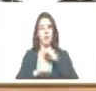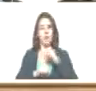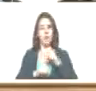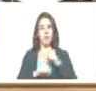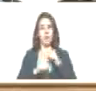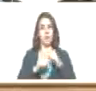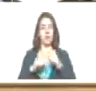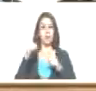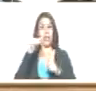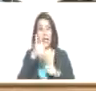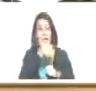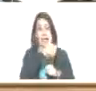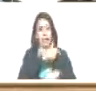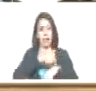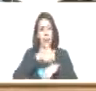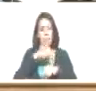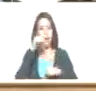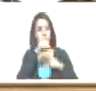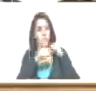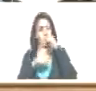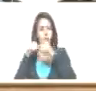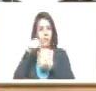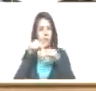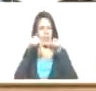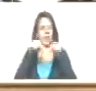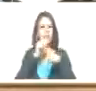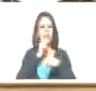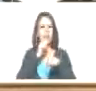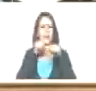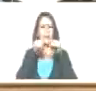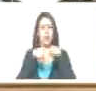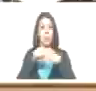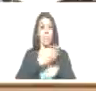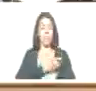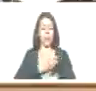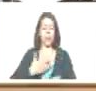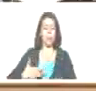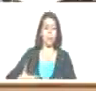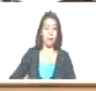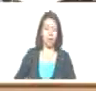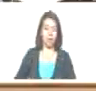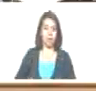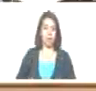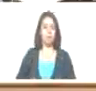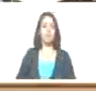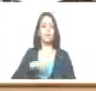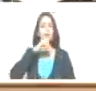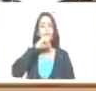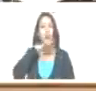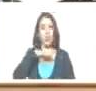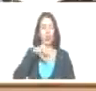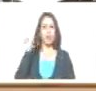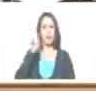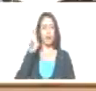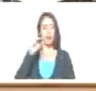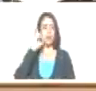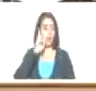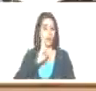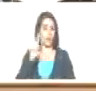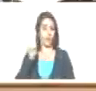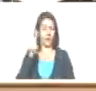round, es el presidente en la historia de la República Bolivariana de Venezuela